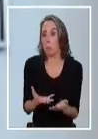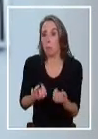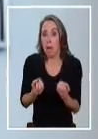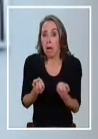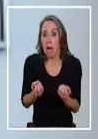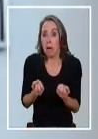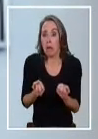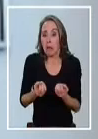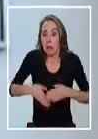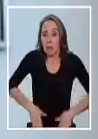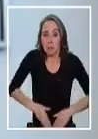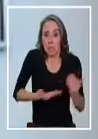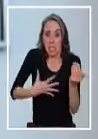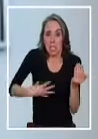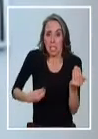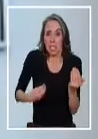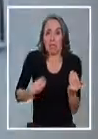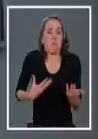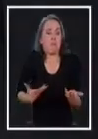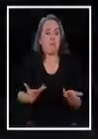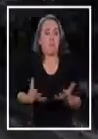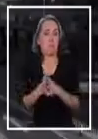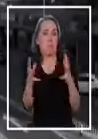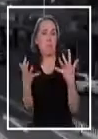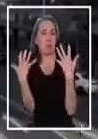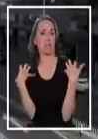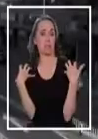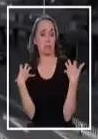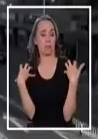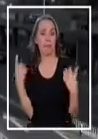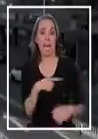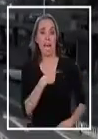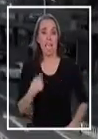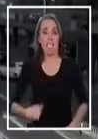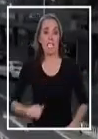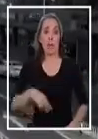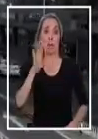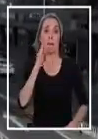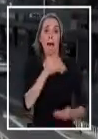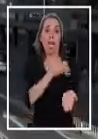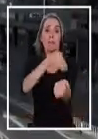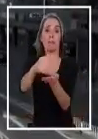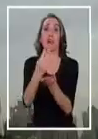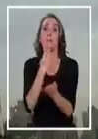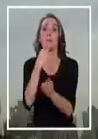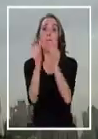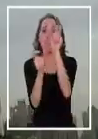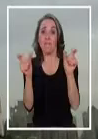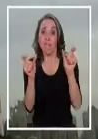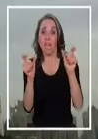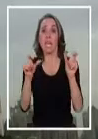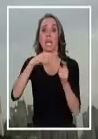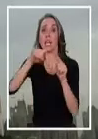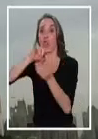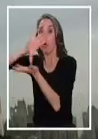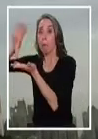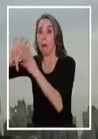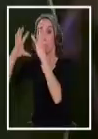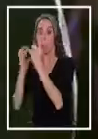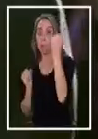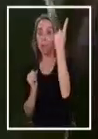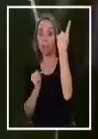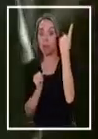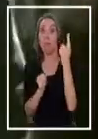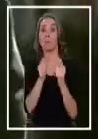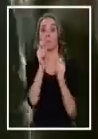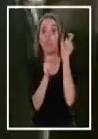sentido tener hijos porque es una gran responsabilidad. Es el país más poblado del mundo, pero China es también uno de los estados